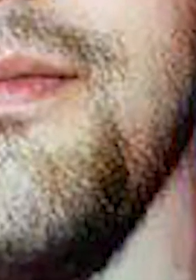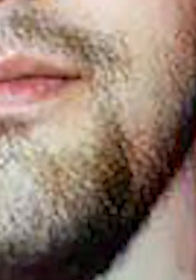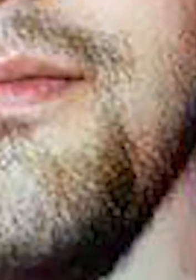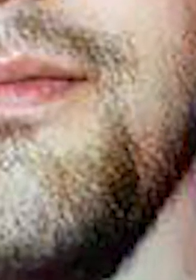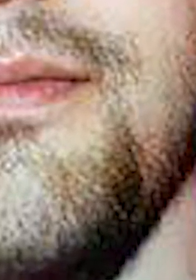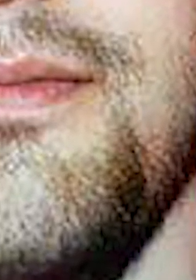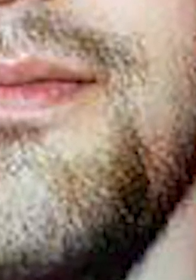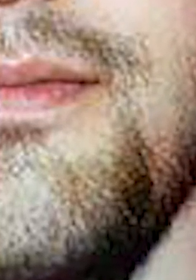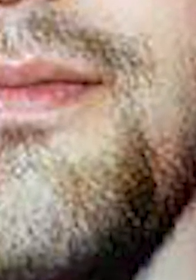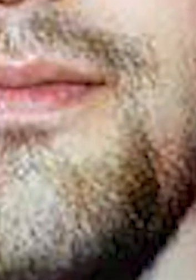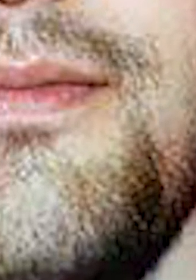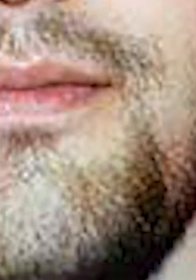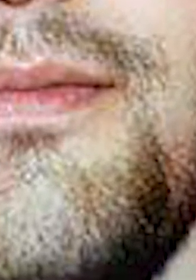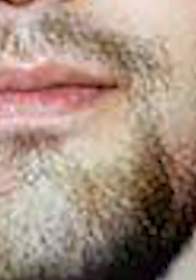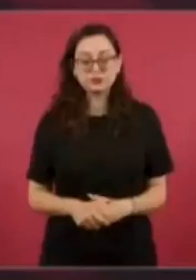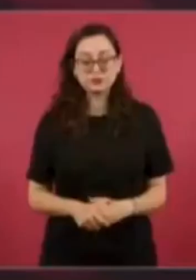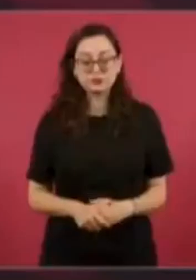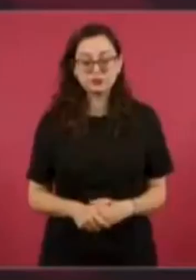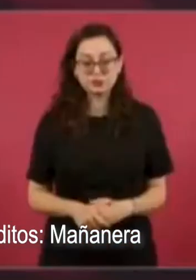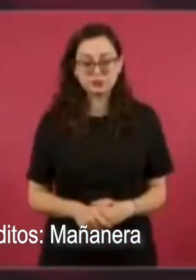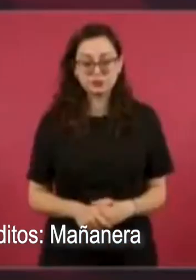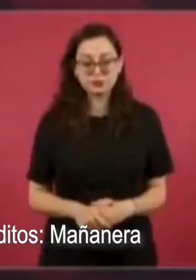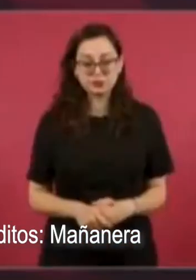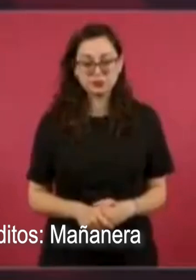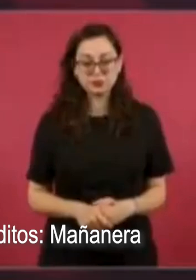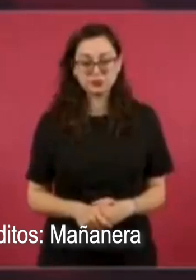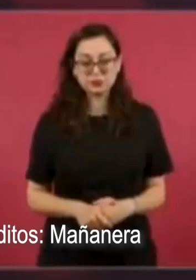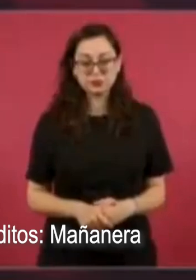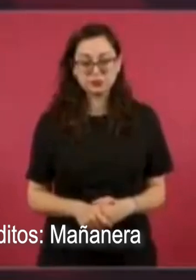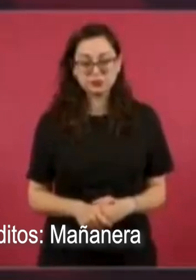en comunicación previo al secuestro del Mayo. Ahora